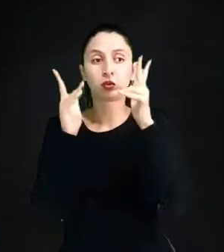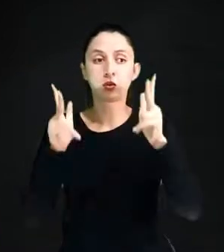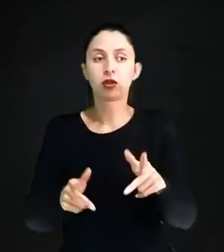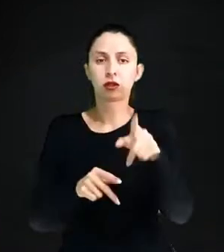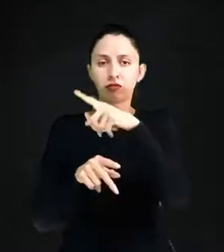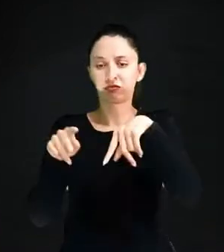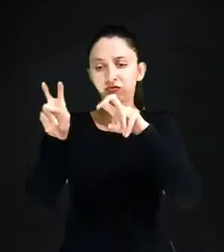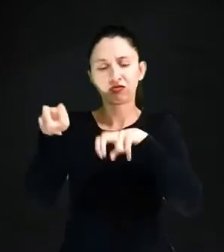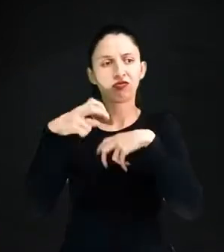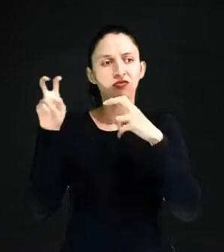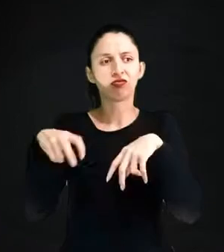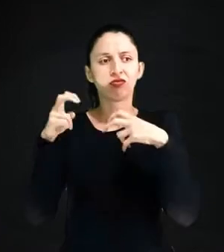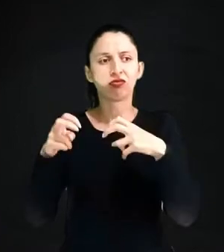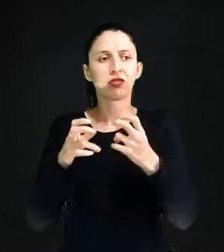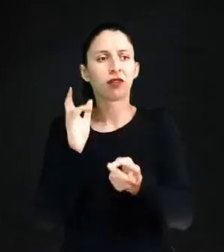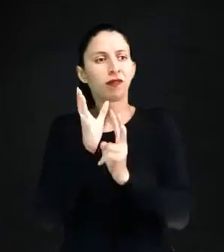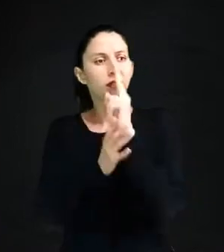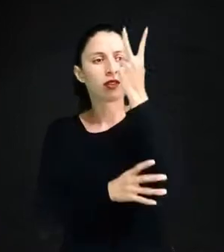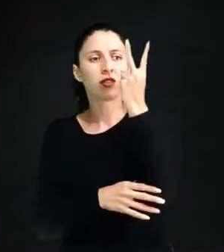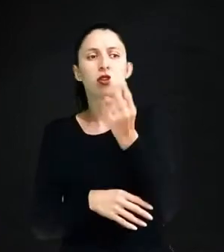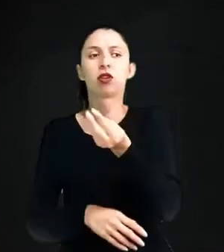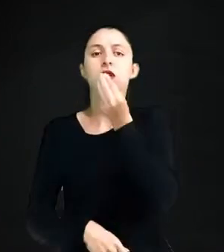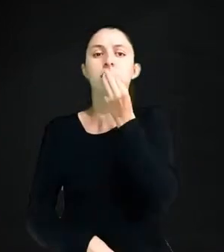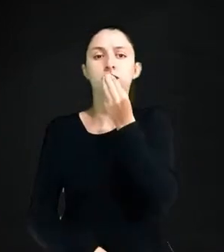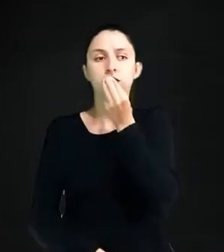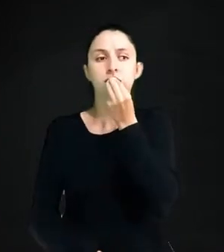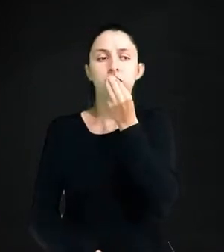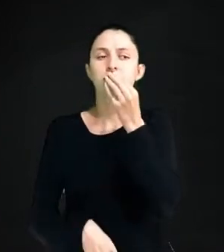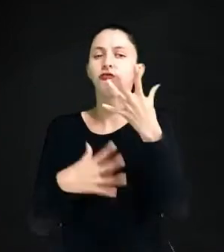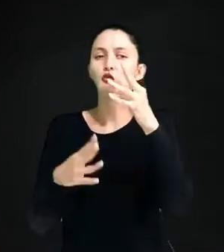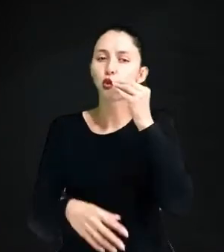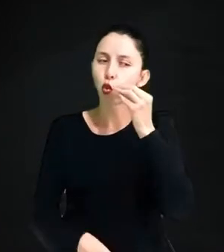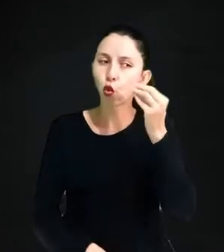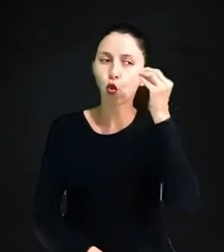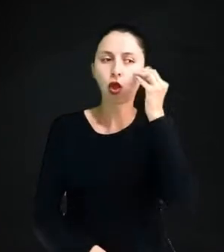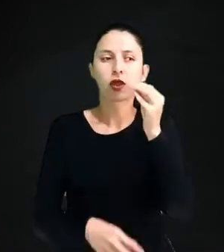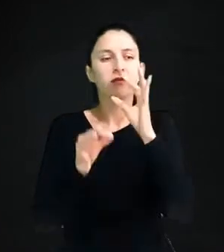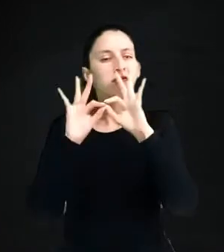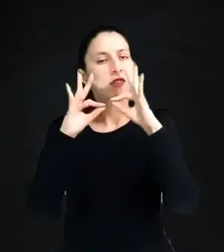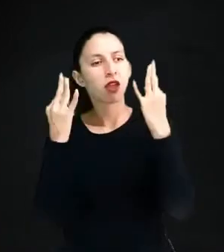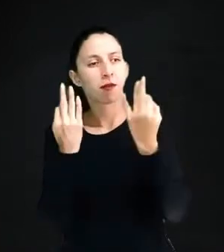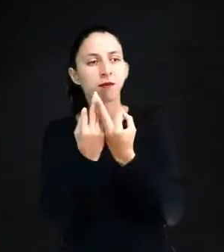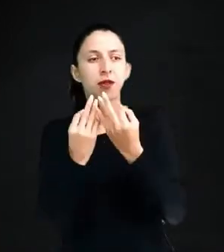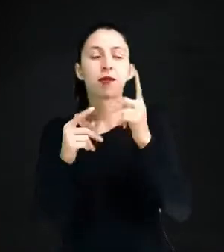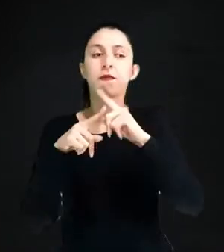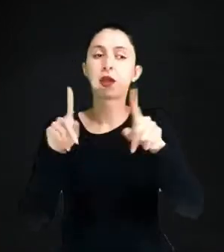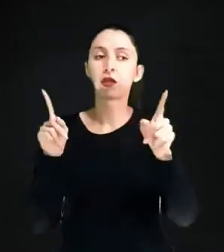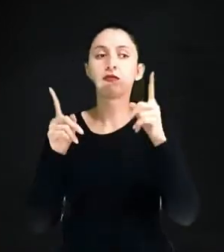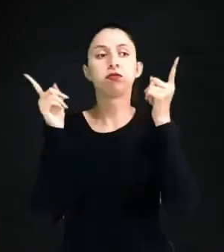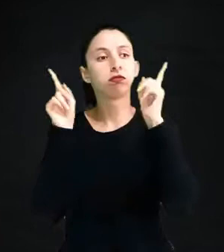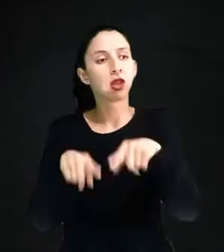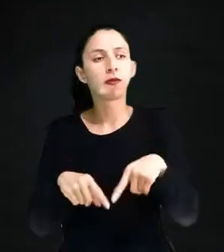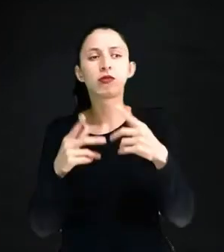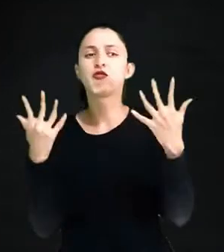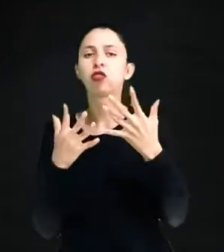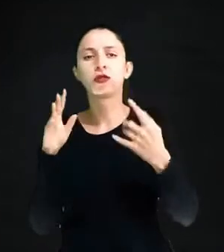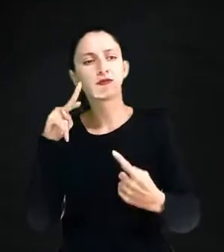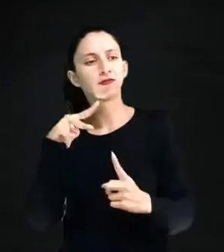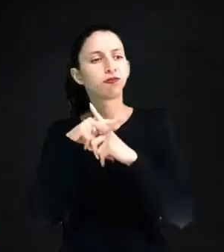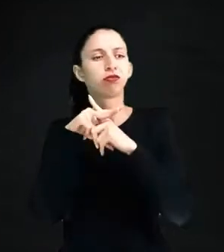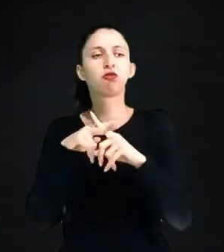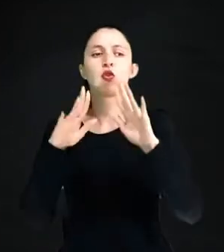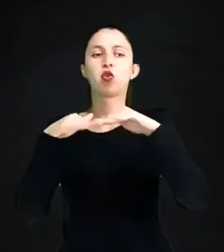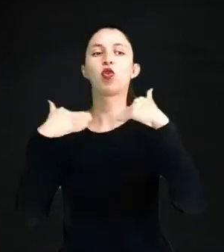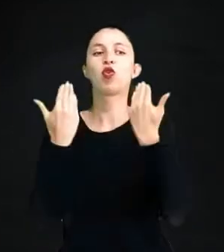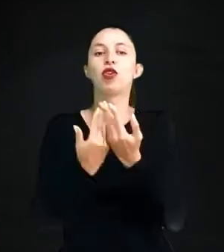huertas productos sanos, saludables para la alimentación de los hogares, de las familias? Pero también